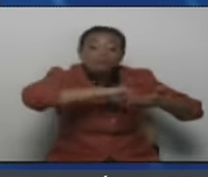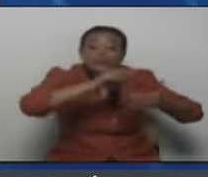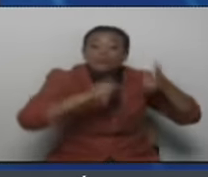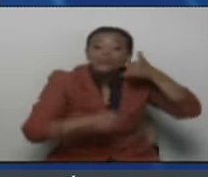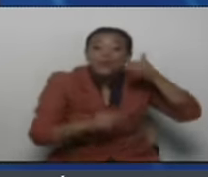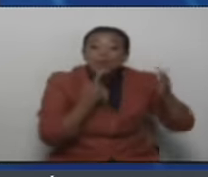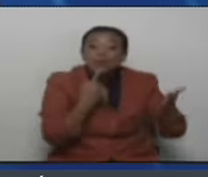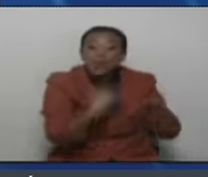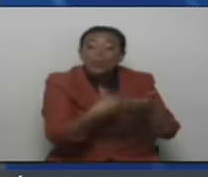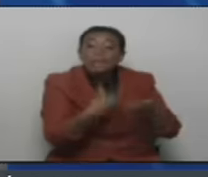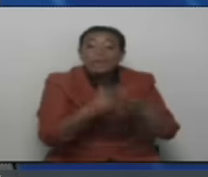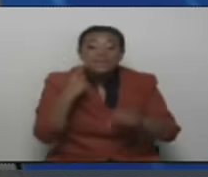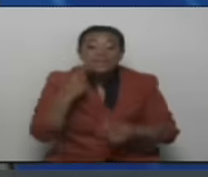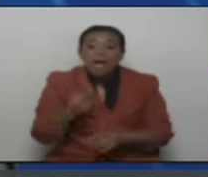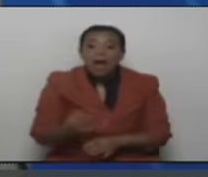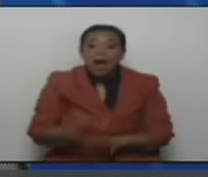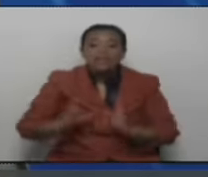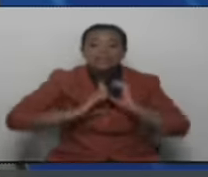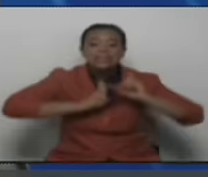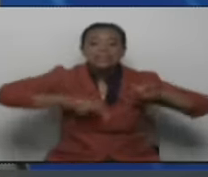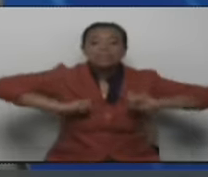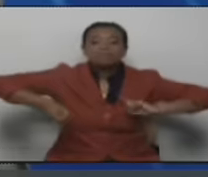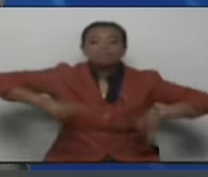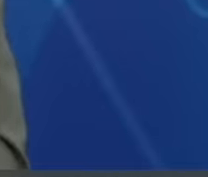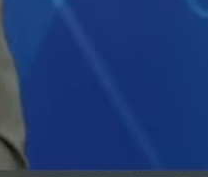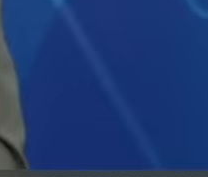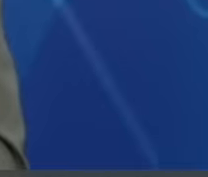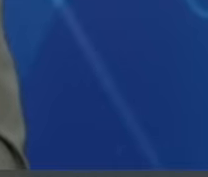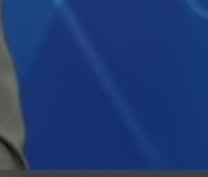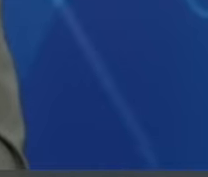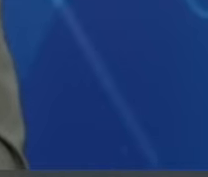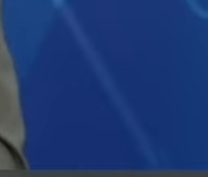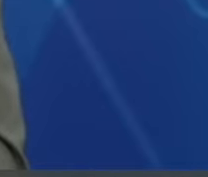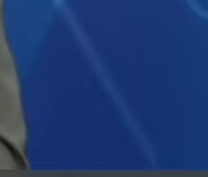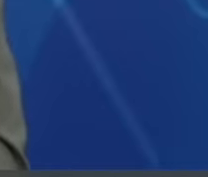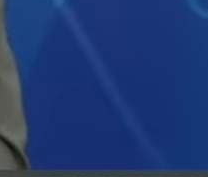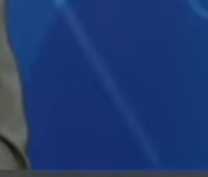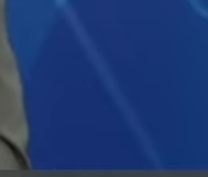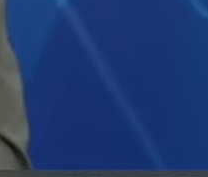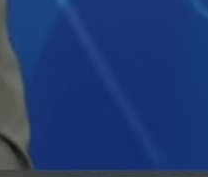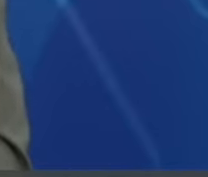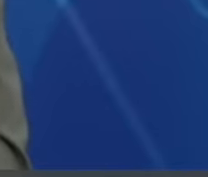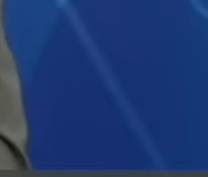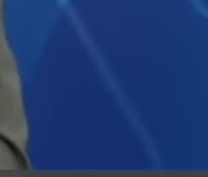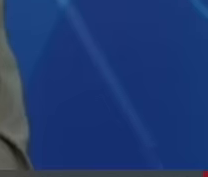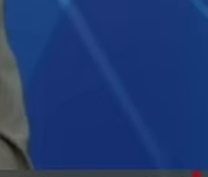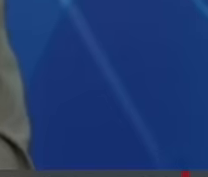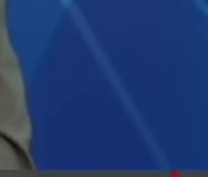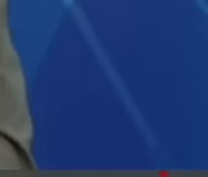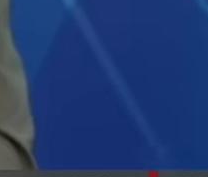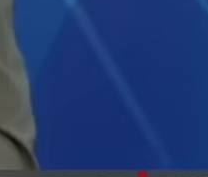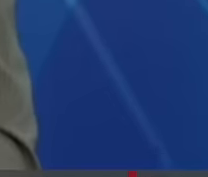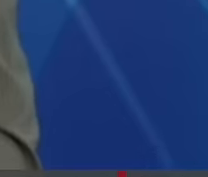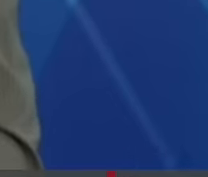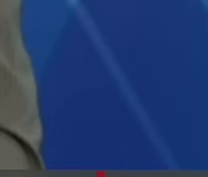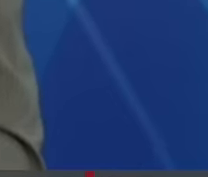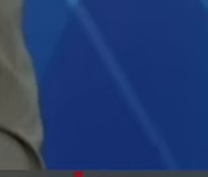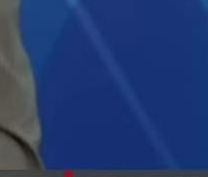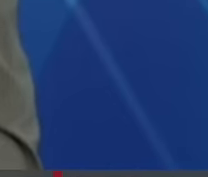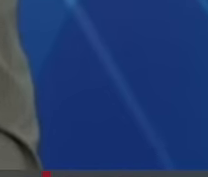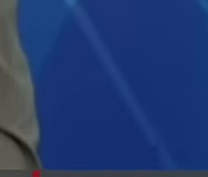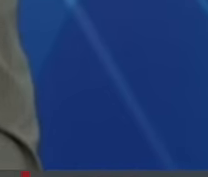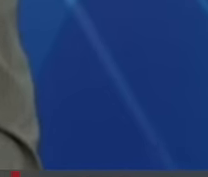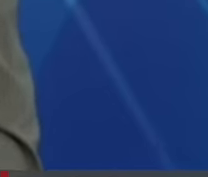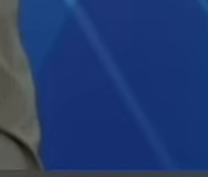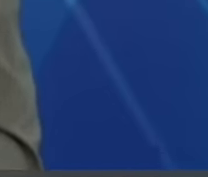donde él personalmente dirige las acciones de violencia en la ciudad de Caracas, en Petare,